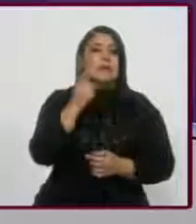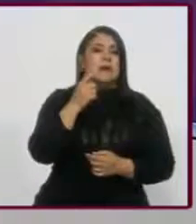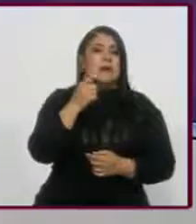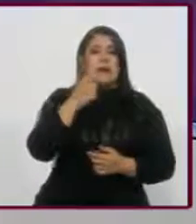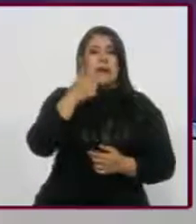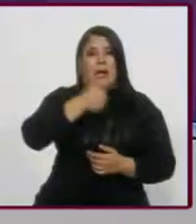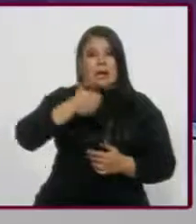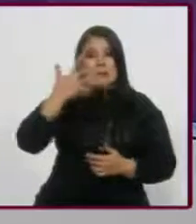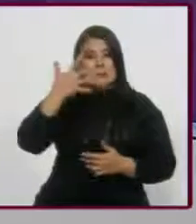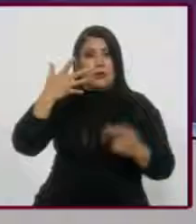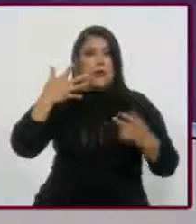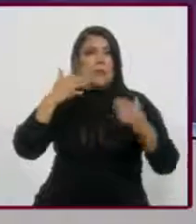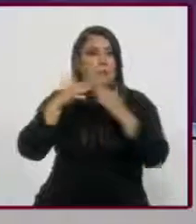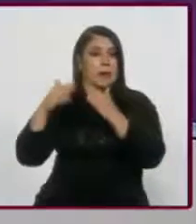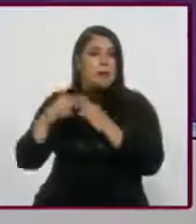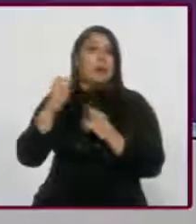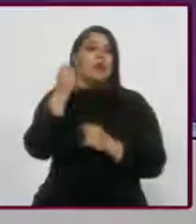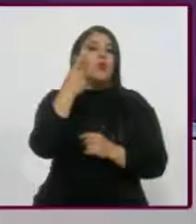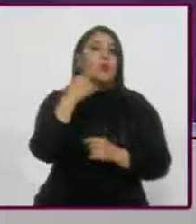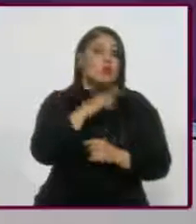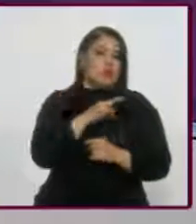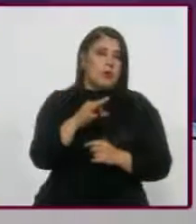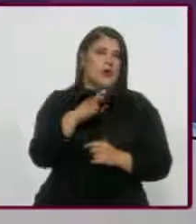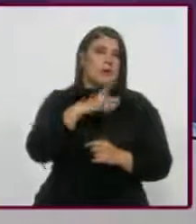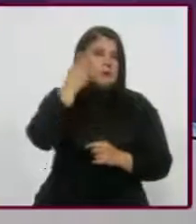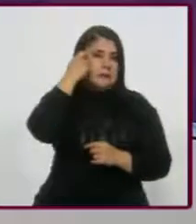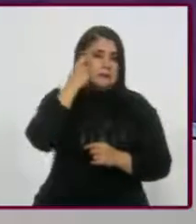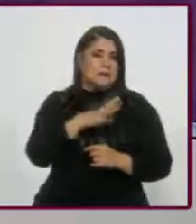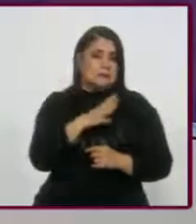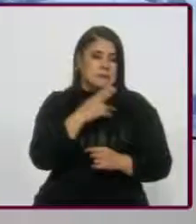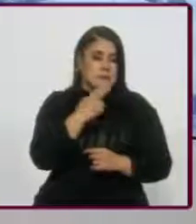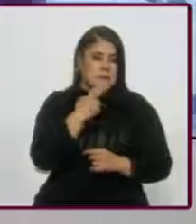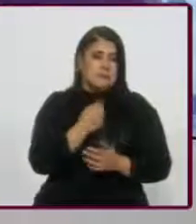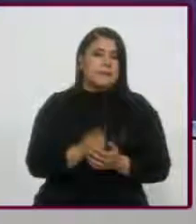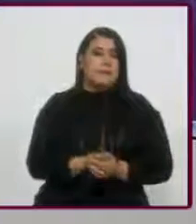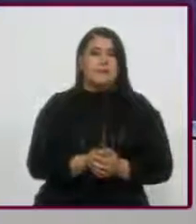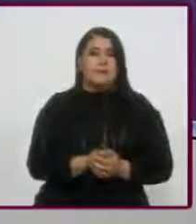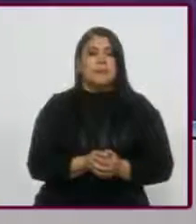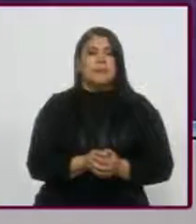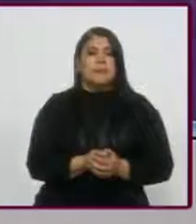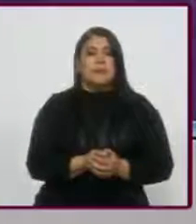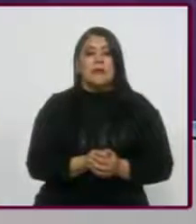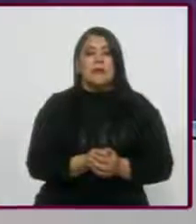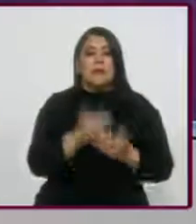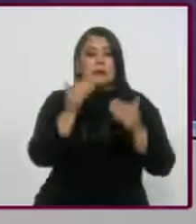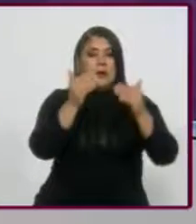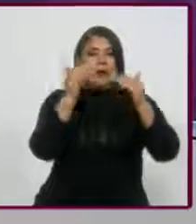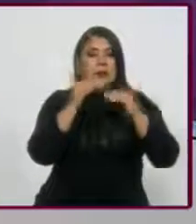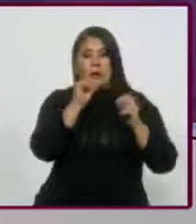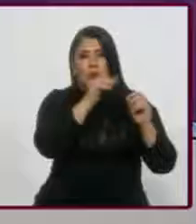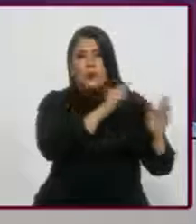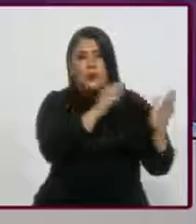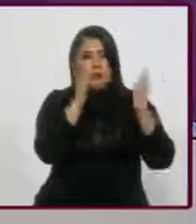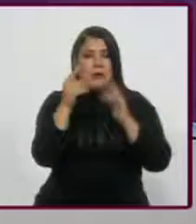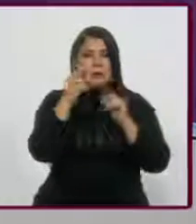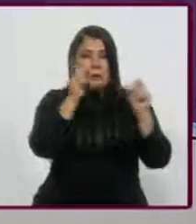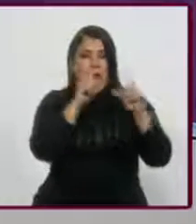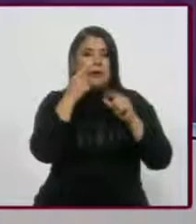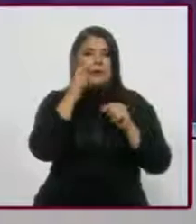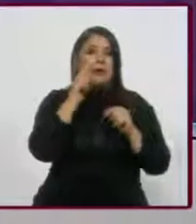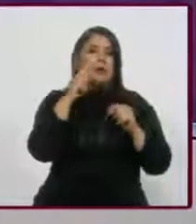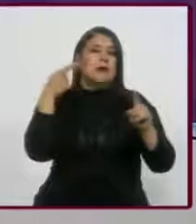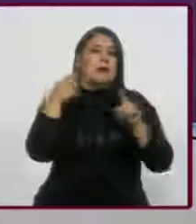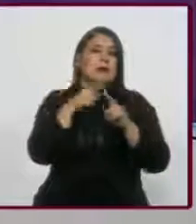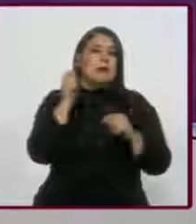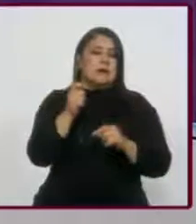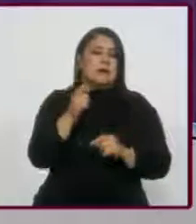hogares en principio. Siguiente gráfico, ya sobre la propuesta concreta